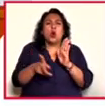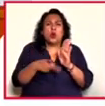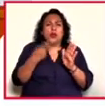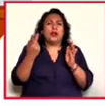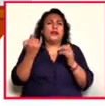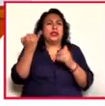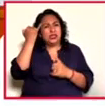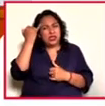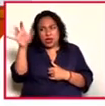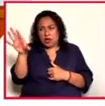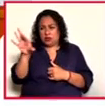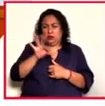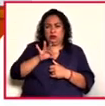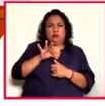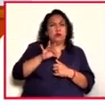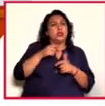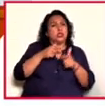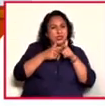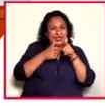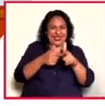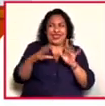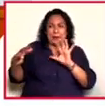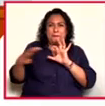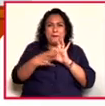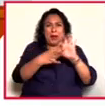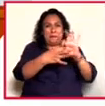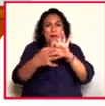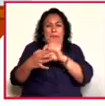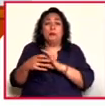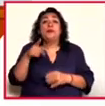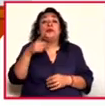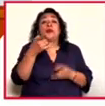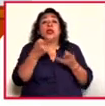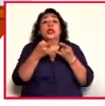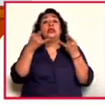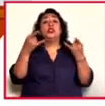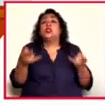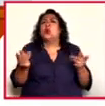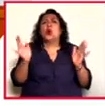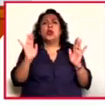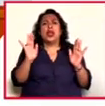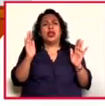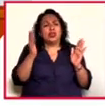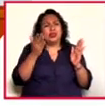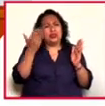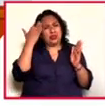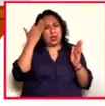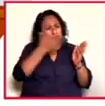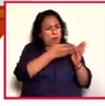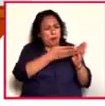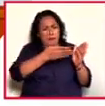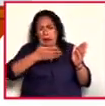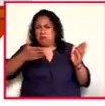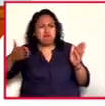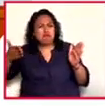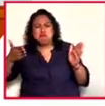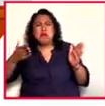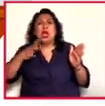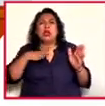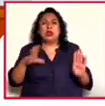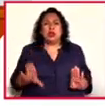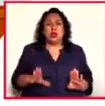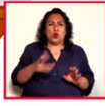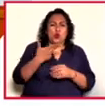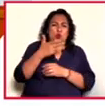ideas, y etcétera. Es una historia que no sigue una línea cronológica. Se vale del humor negro y de la poesía